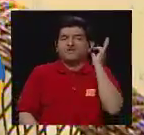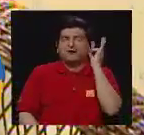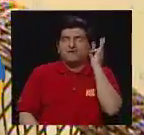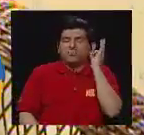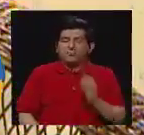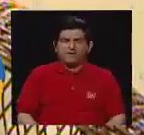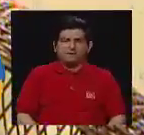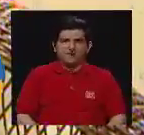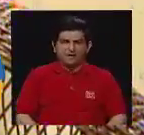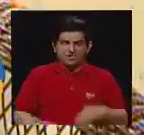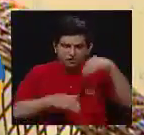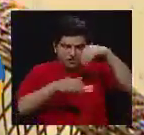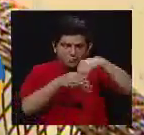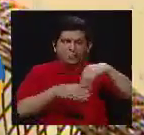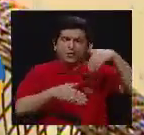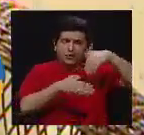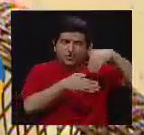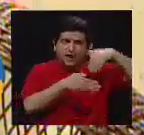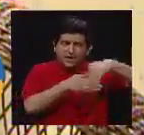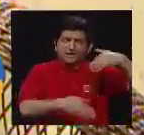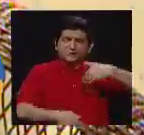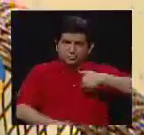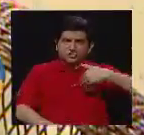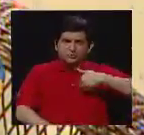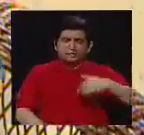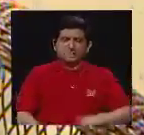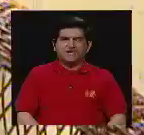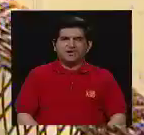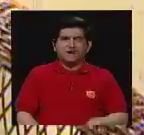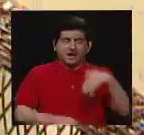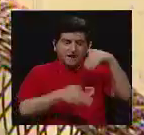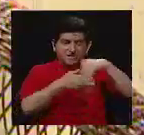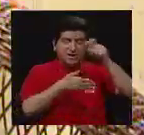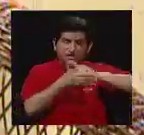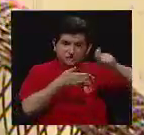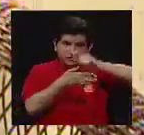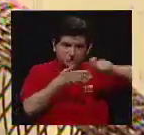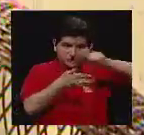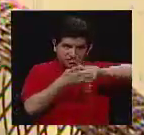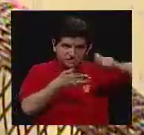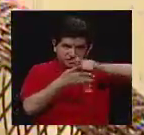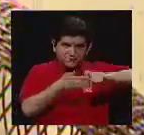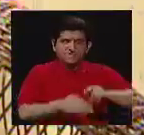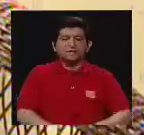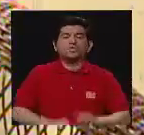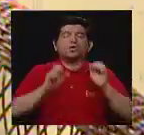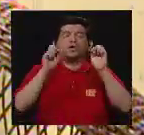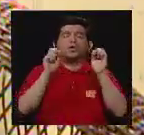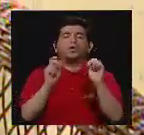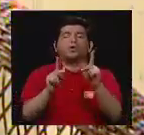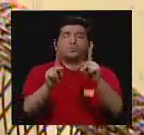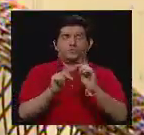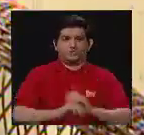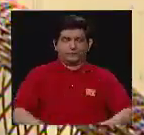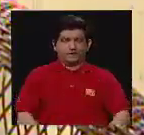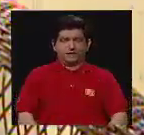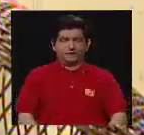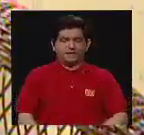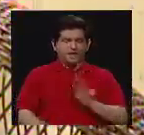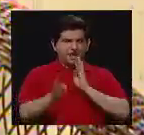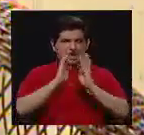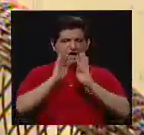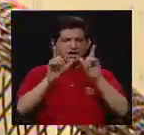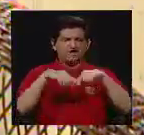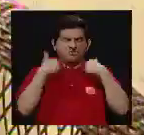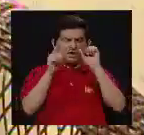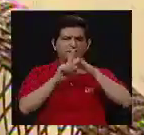femenino. Entonces, cuando hay un registro, que es un registro escrito, hay posibilidad de que